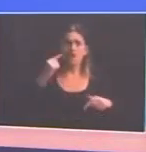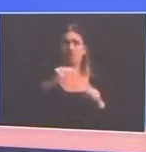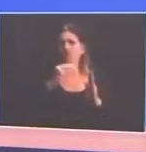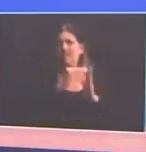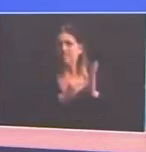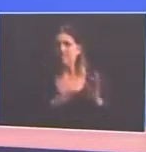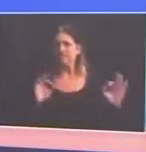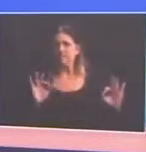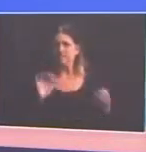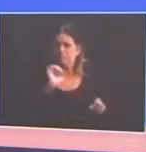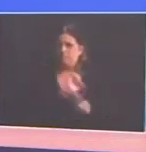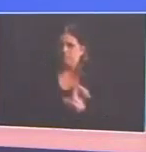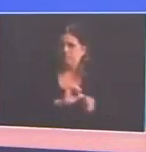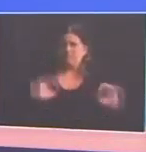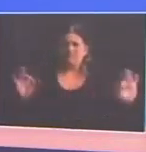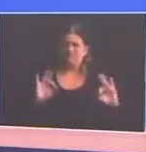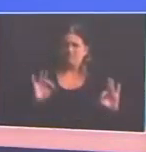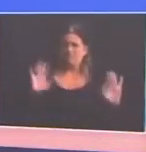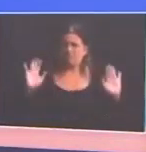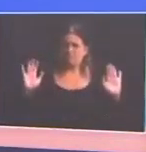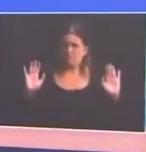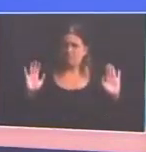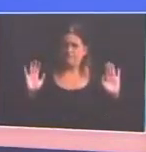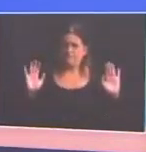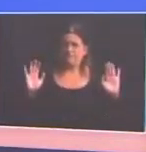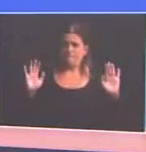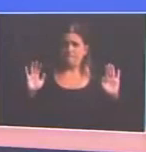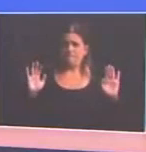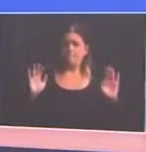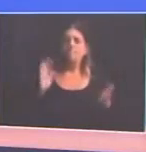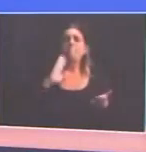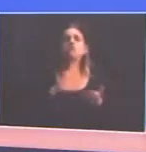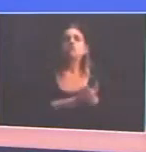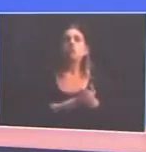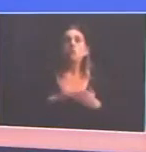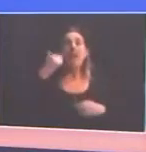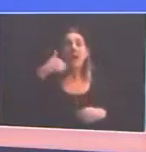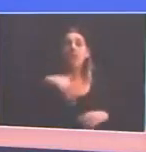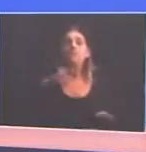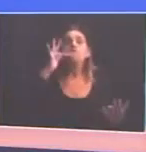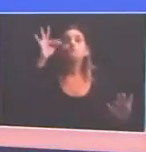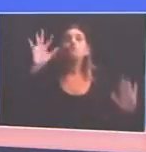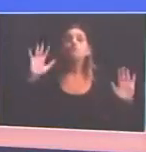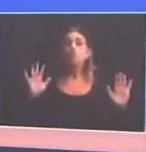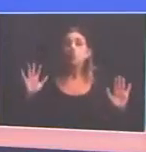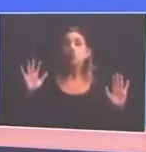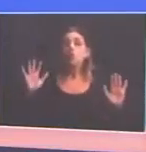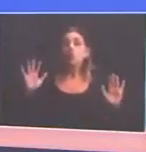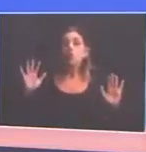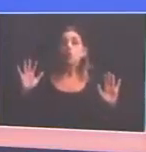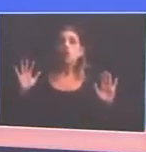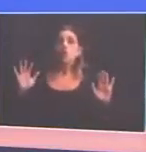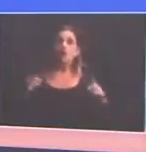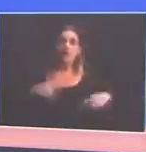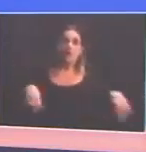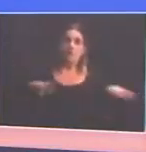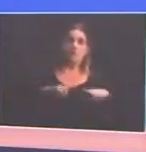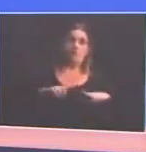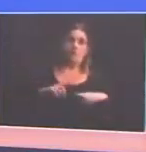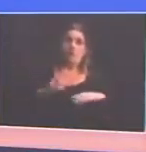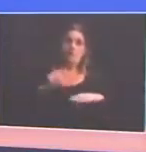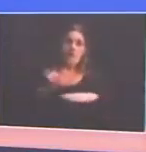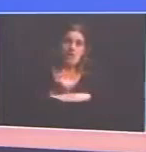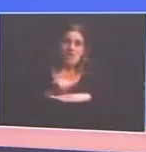relación y estas presiones que recibe de Argentina o de Brasil por el Tratado de Libre Comercio que está negociando con